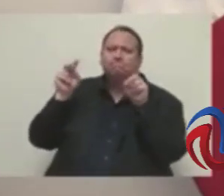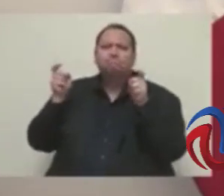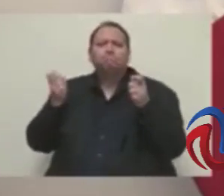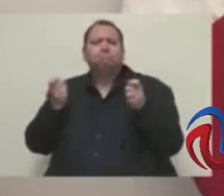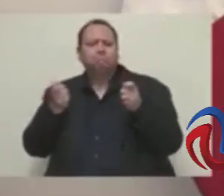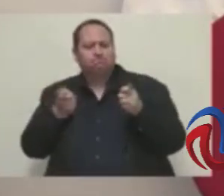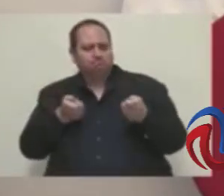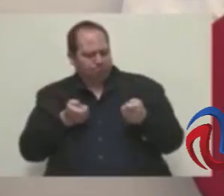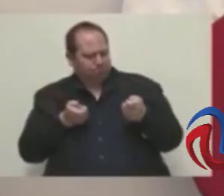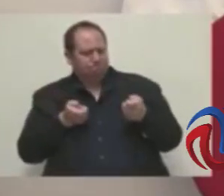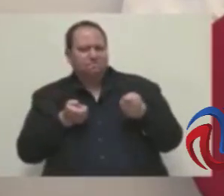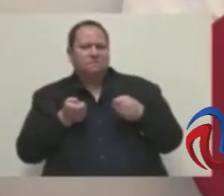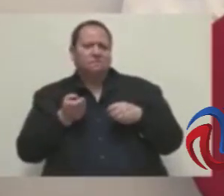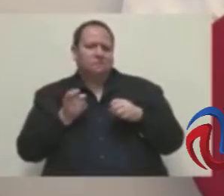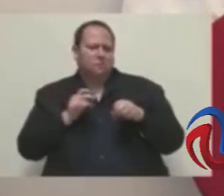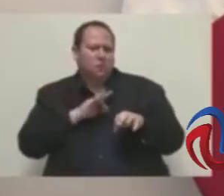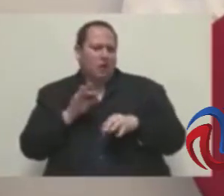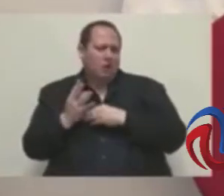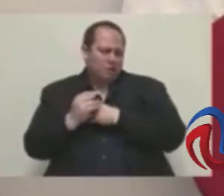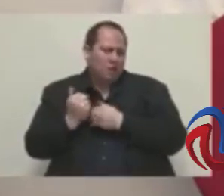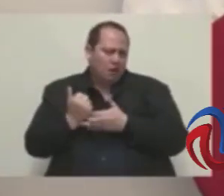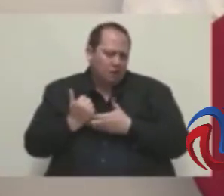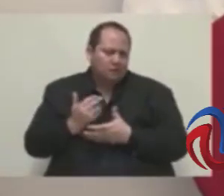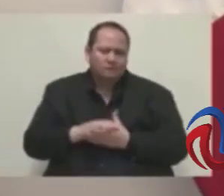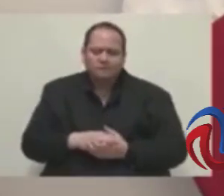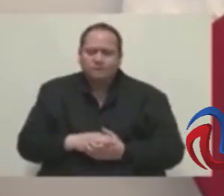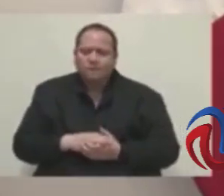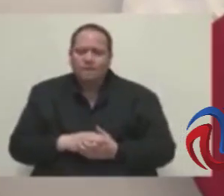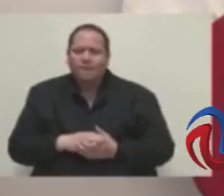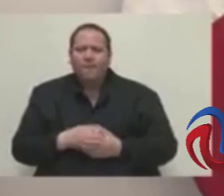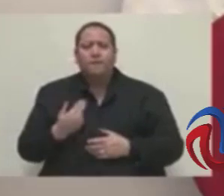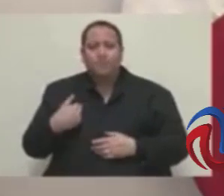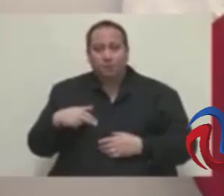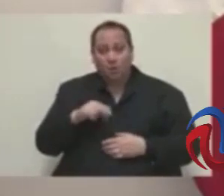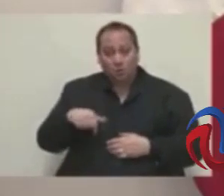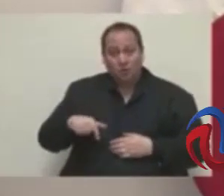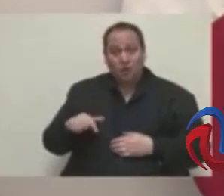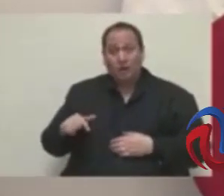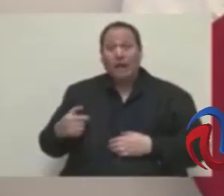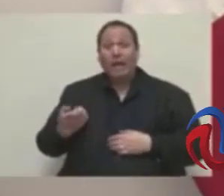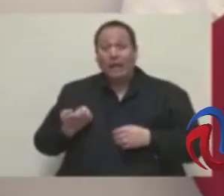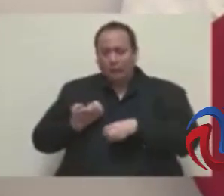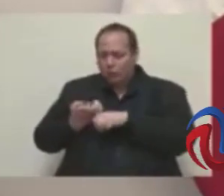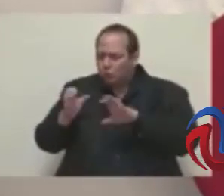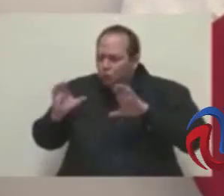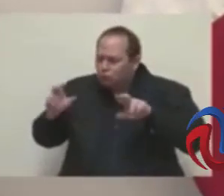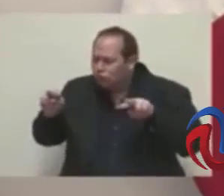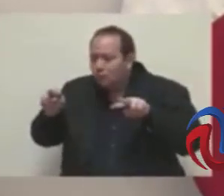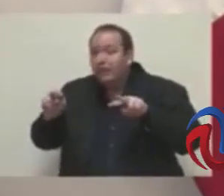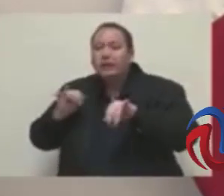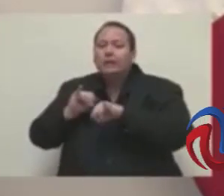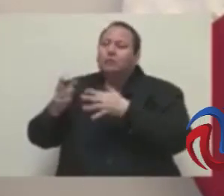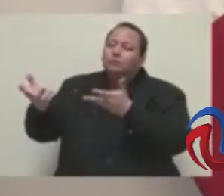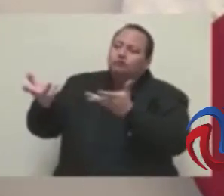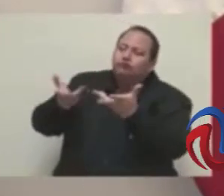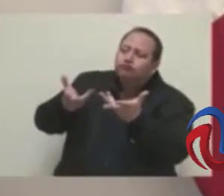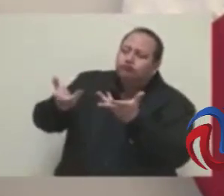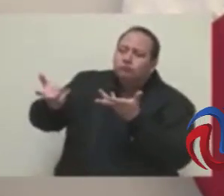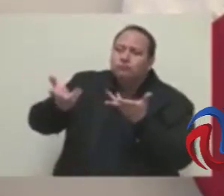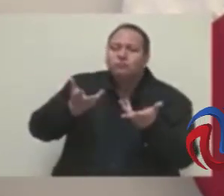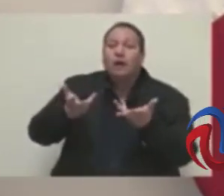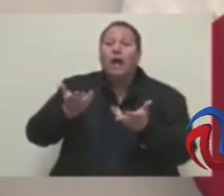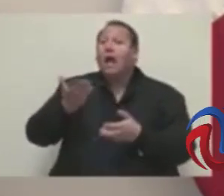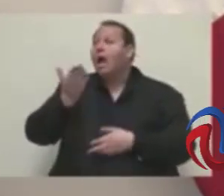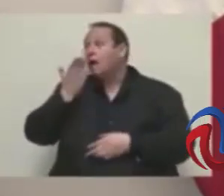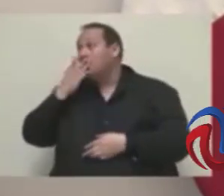esos espacios entonces este el el blindar el estado eso es una acción permanente con intercambio de información con el estado de